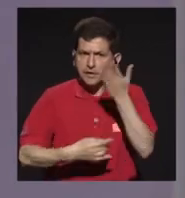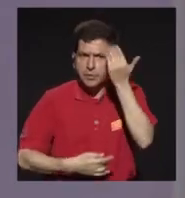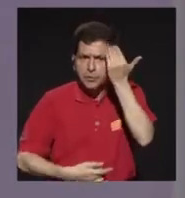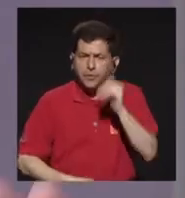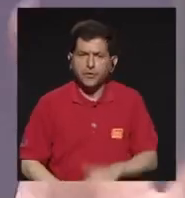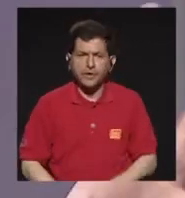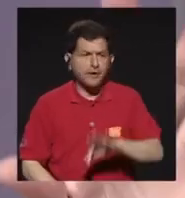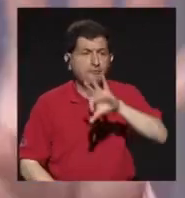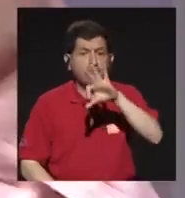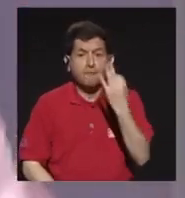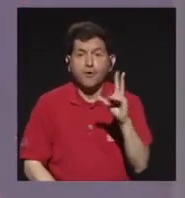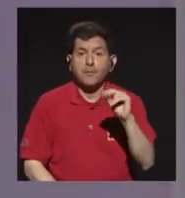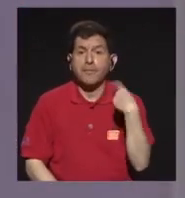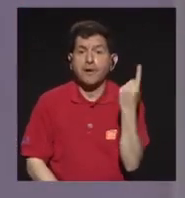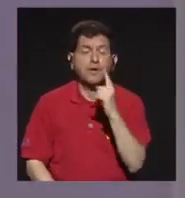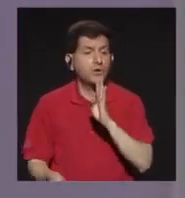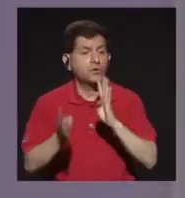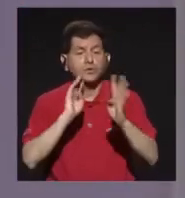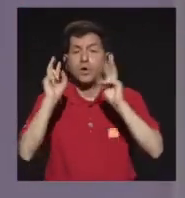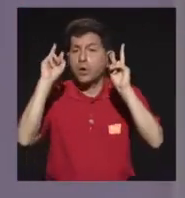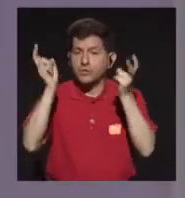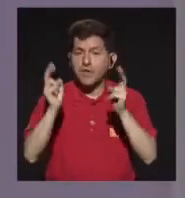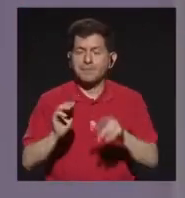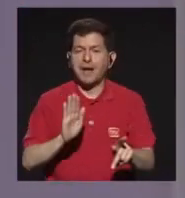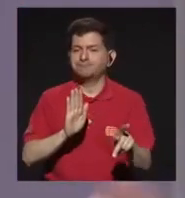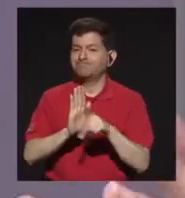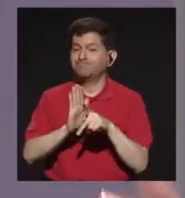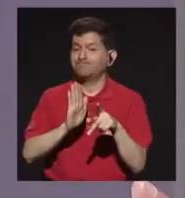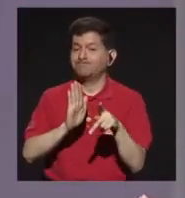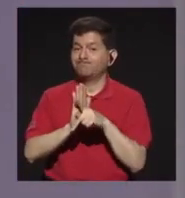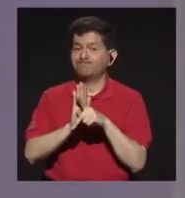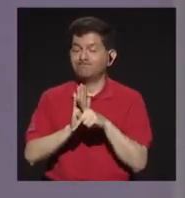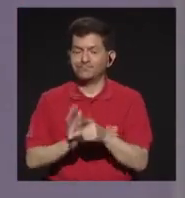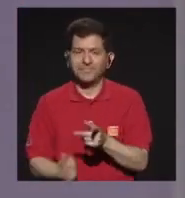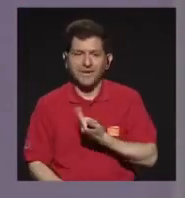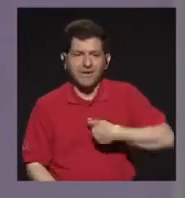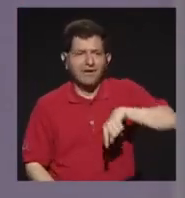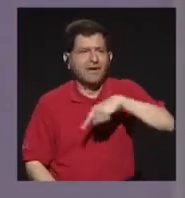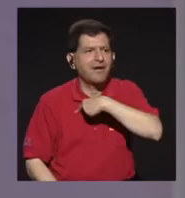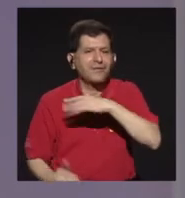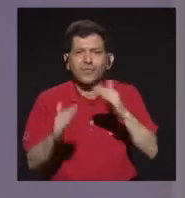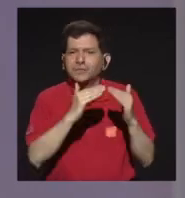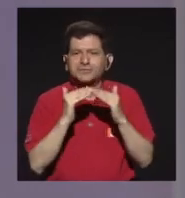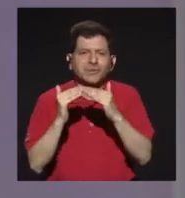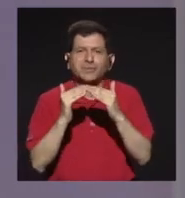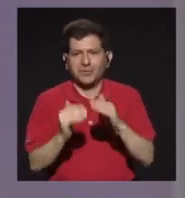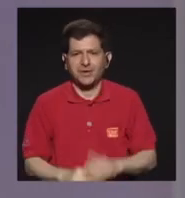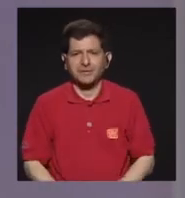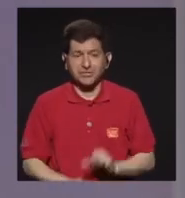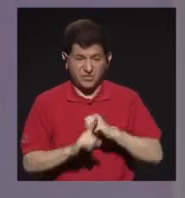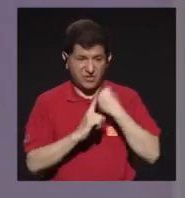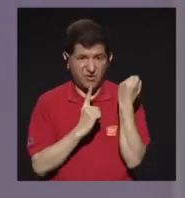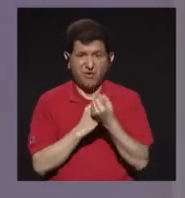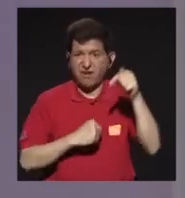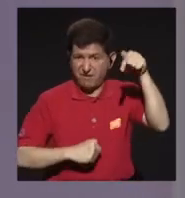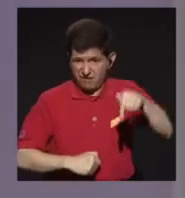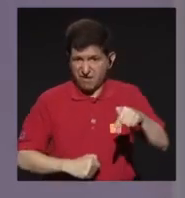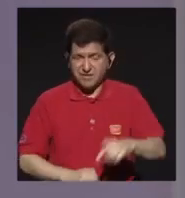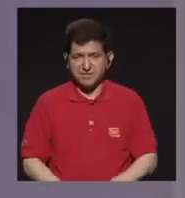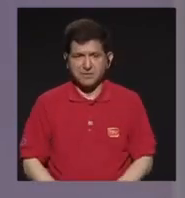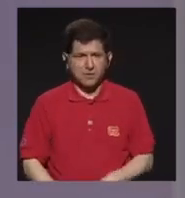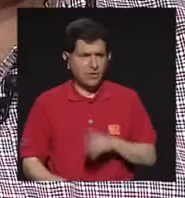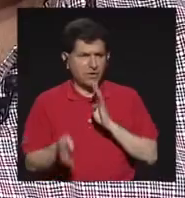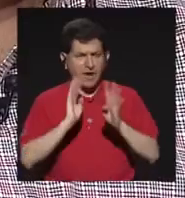era una manera no solamente de hablar de un tema tabú en nuestra población, en nuestra sociedad, como es